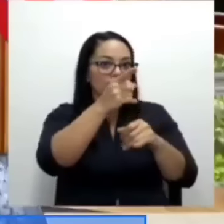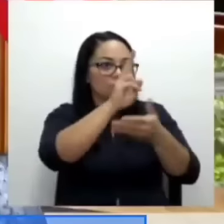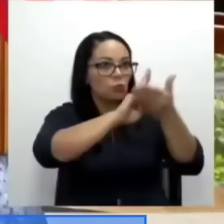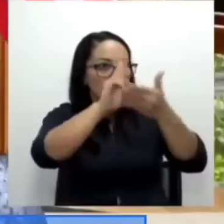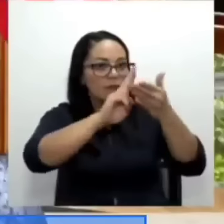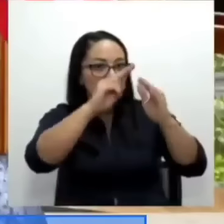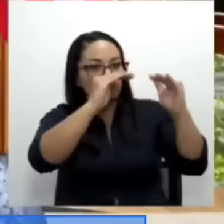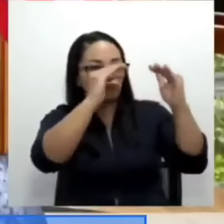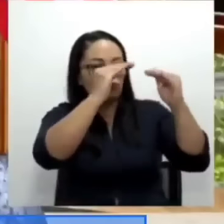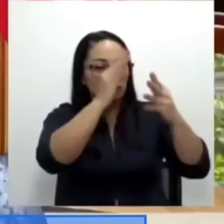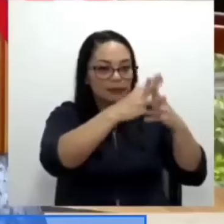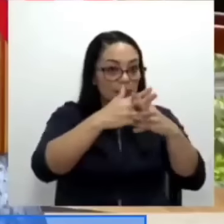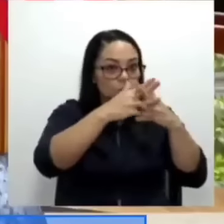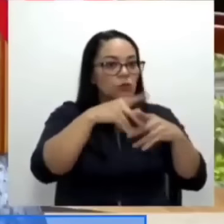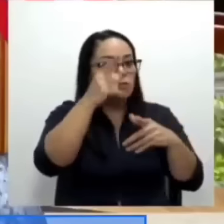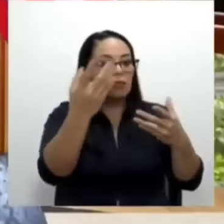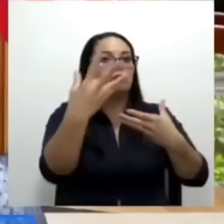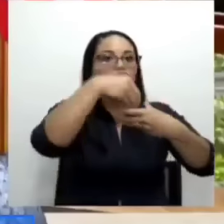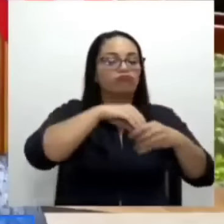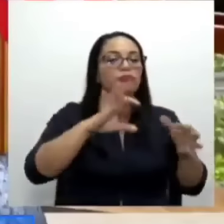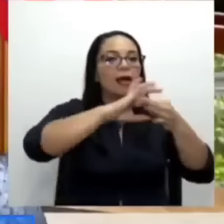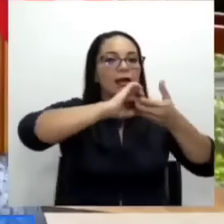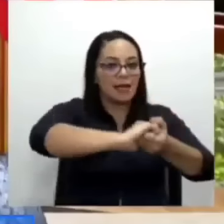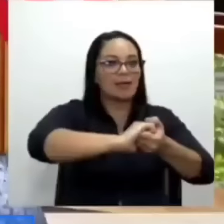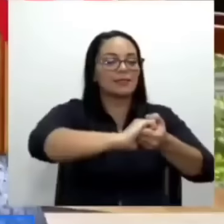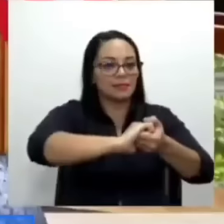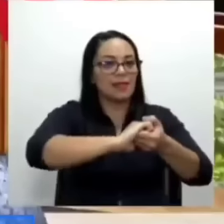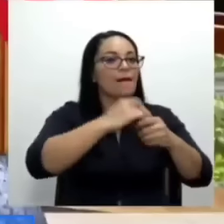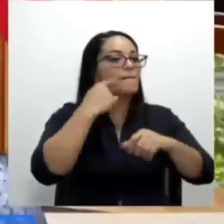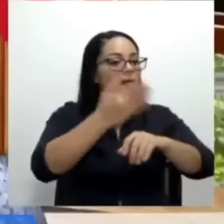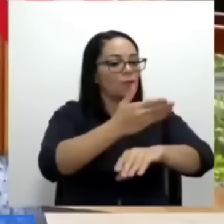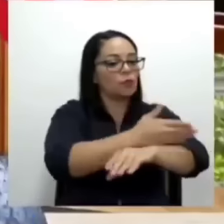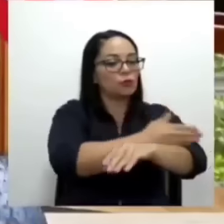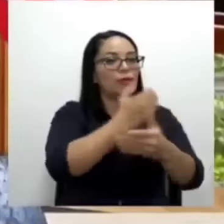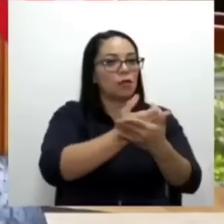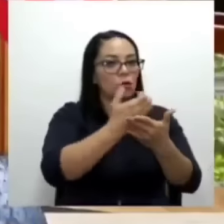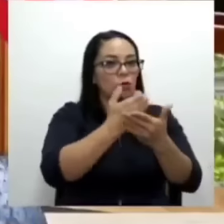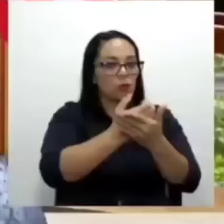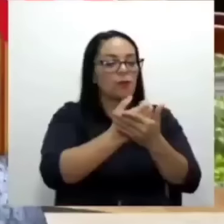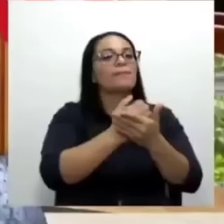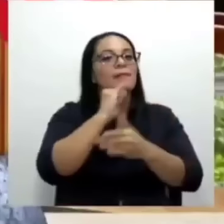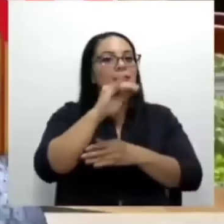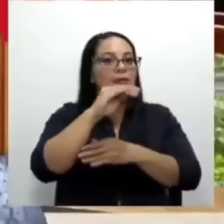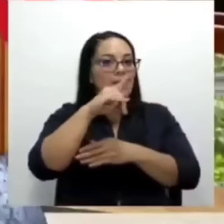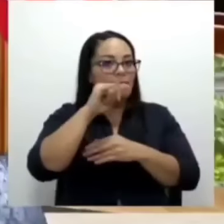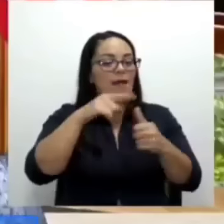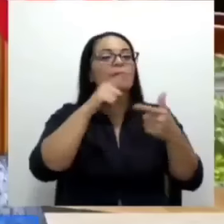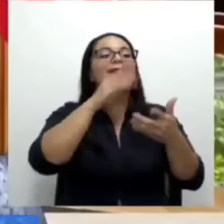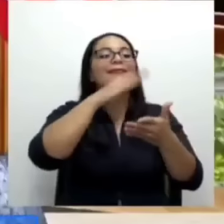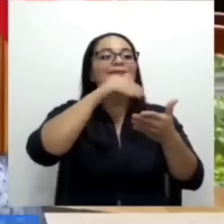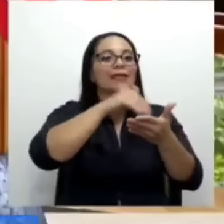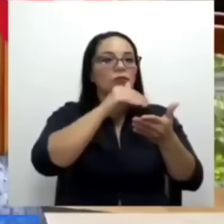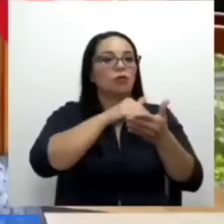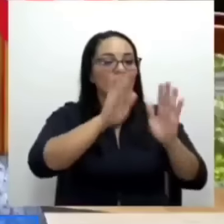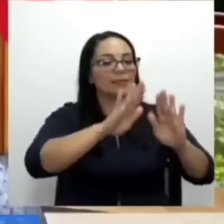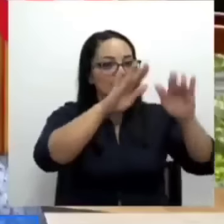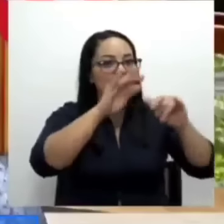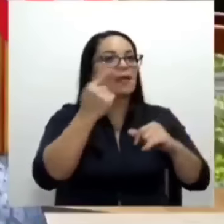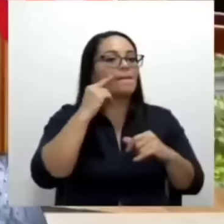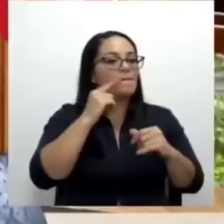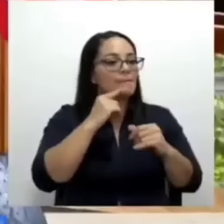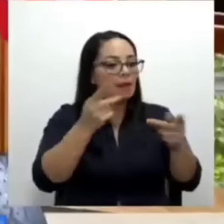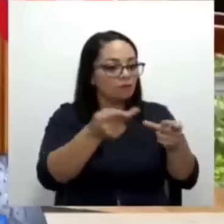participan en la Alianza de los Estados Unidos para la Prosperidad Económica, APAC, el Centro de Excelencia para el Desarrollo de la Fuerza